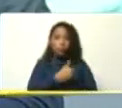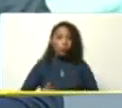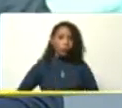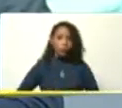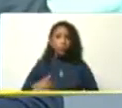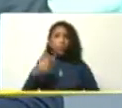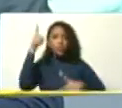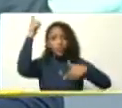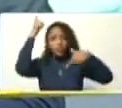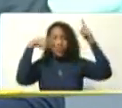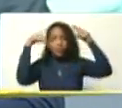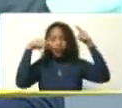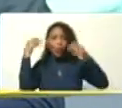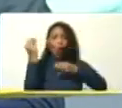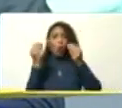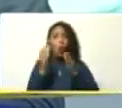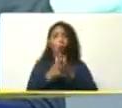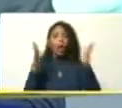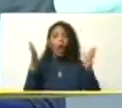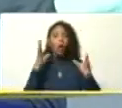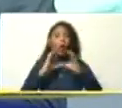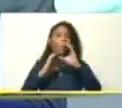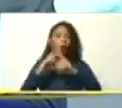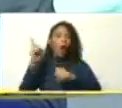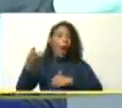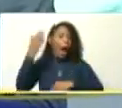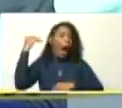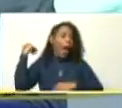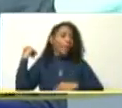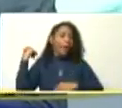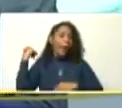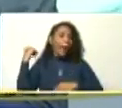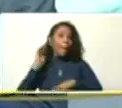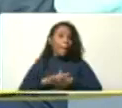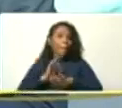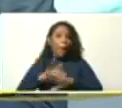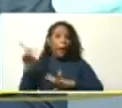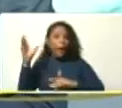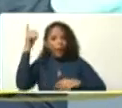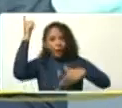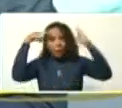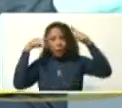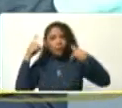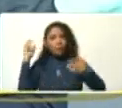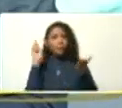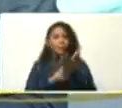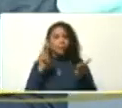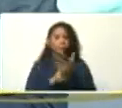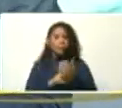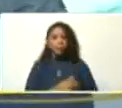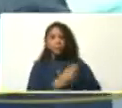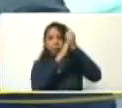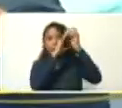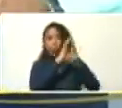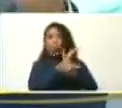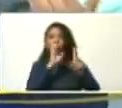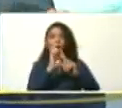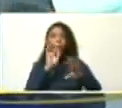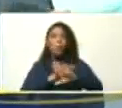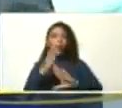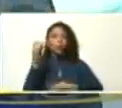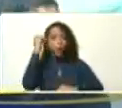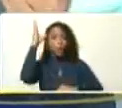gran comunicador, que lo era. Fue Chávez realmente un verdadero líder cultural, porque sus